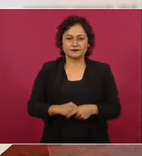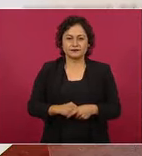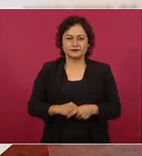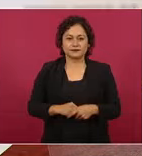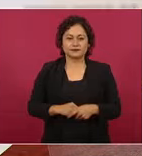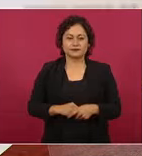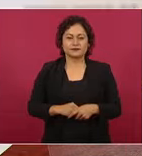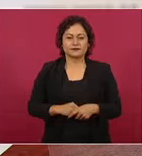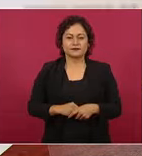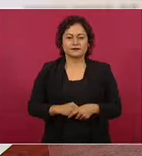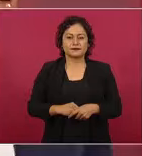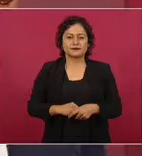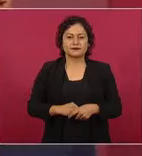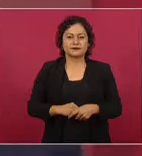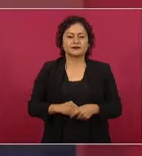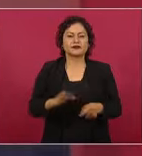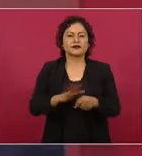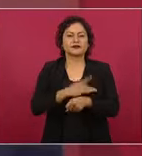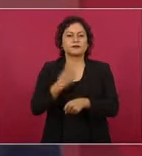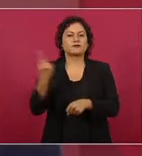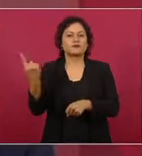diciéndole, te pasaste,